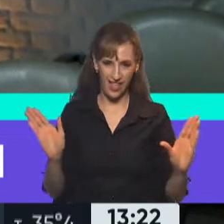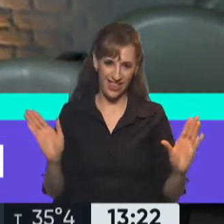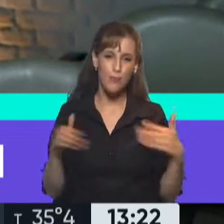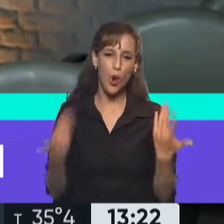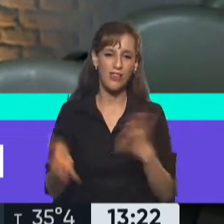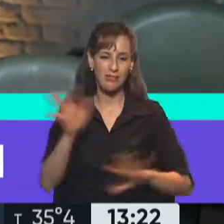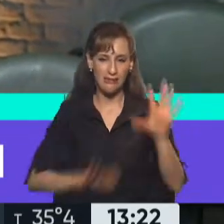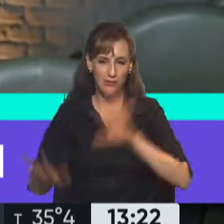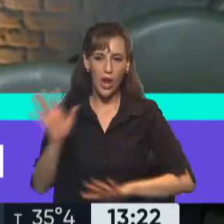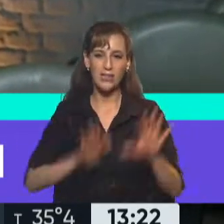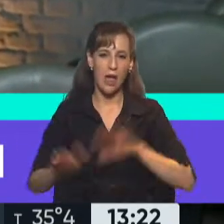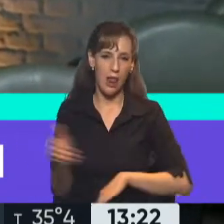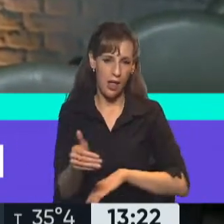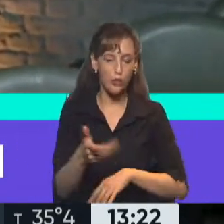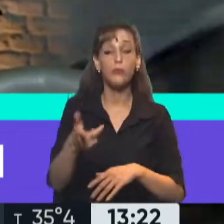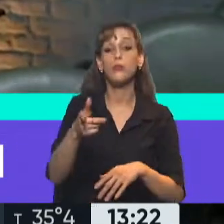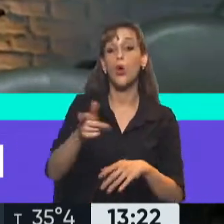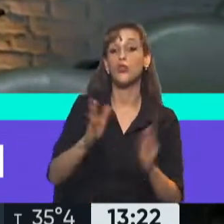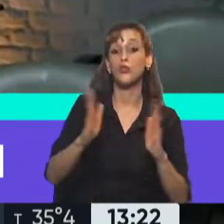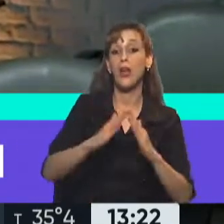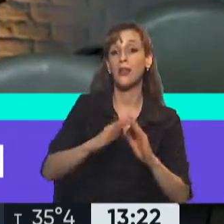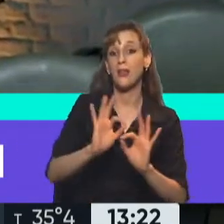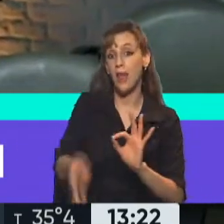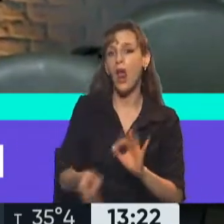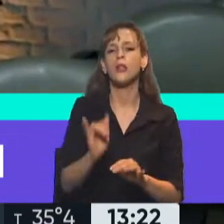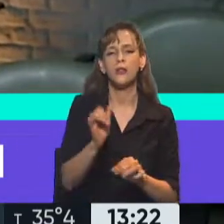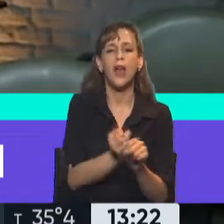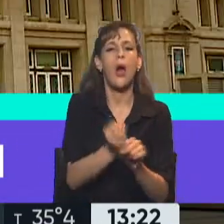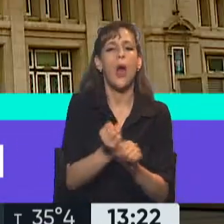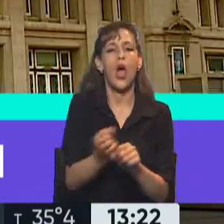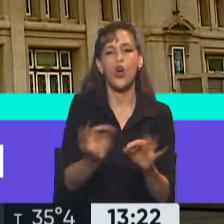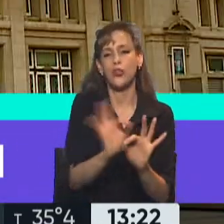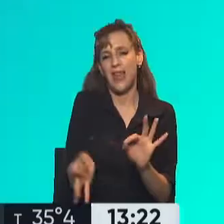organizar, ¿no? ¿Te queda cerca de tu trabajo, de tu casa? Sí, me queda cerca del trabajo, sí, estoy acá a 10 cuadras.